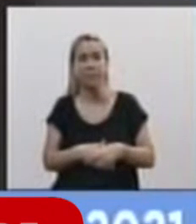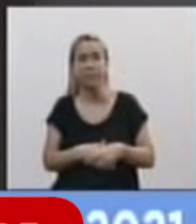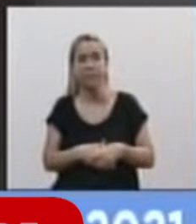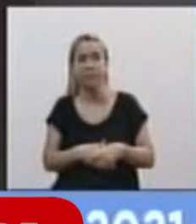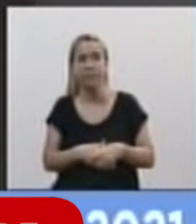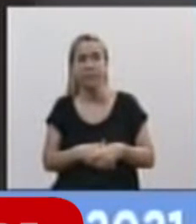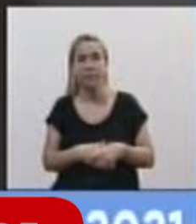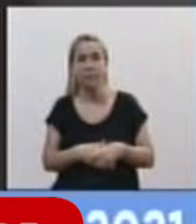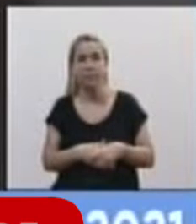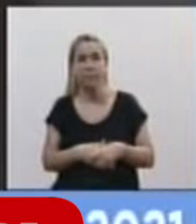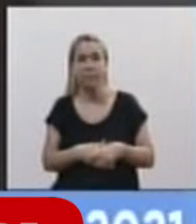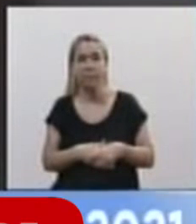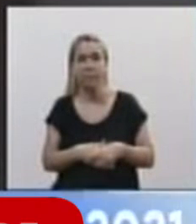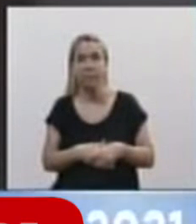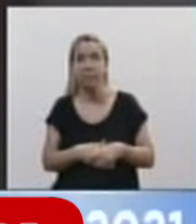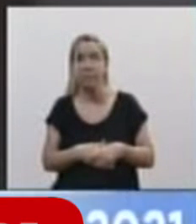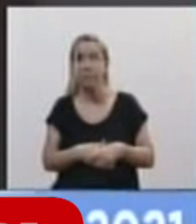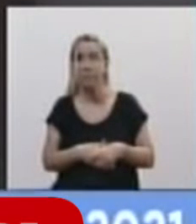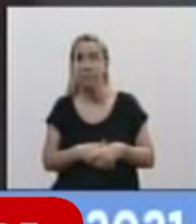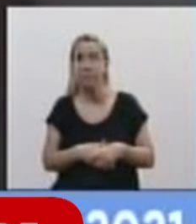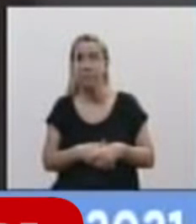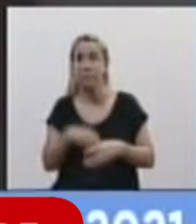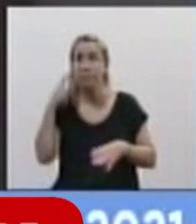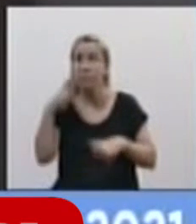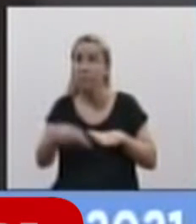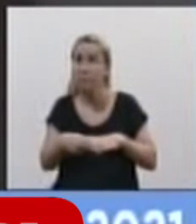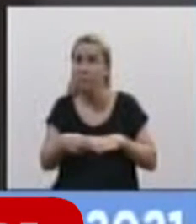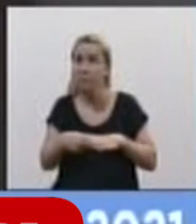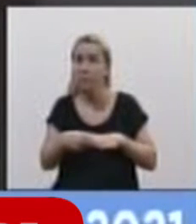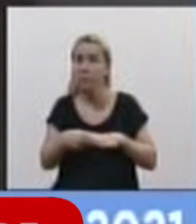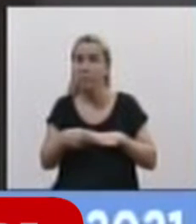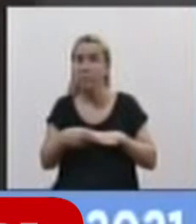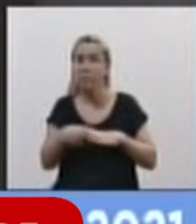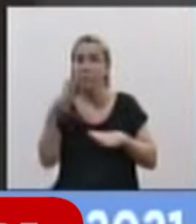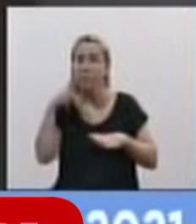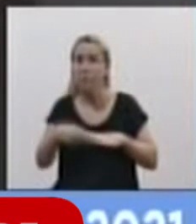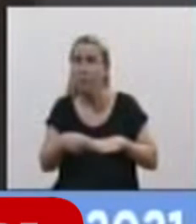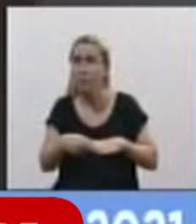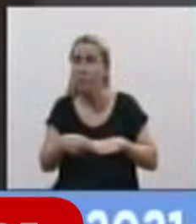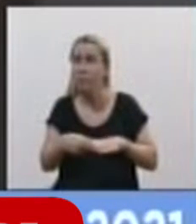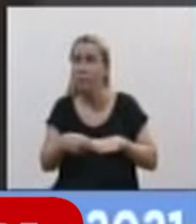Por ese motivo, entonces, este presupuesto 2021, lo que se conoce en realidad como la ley de leyes,